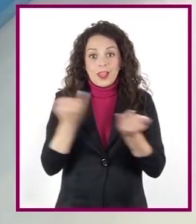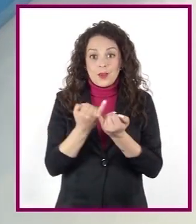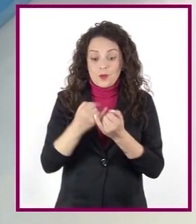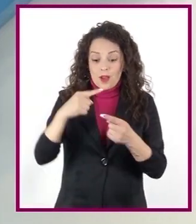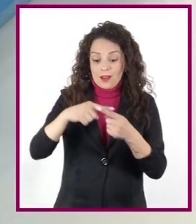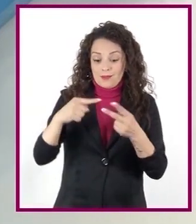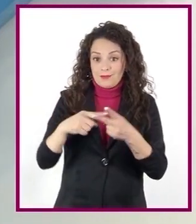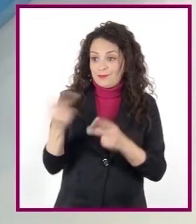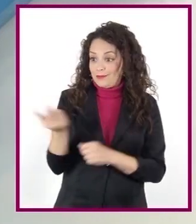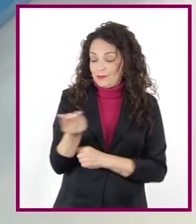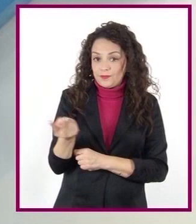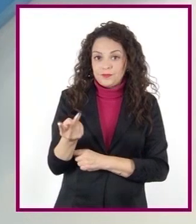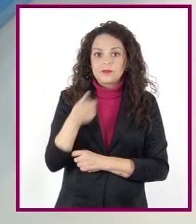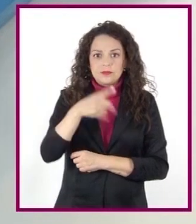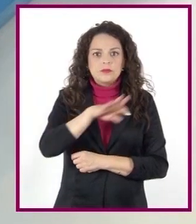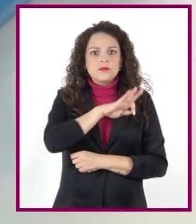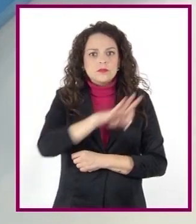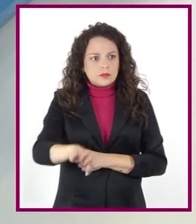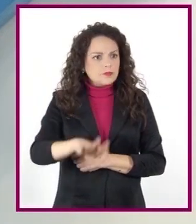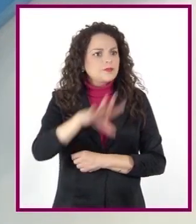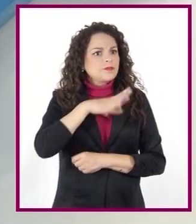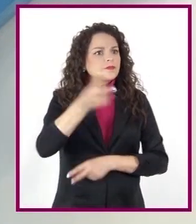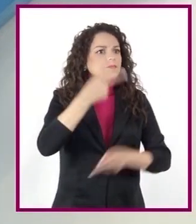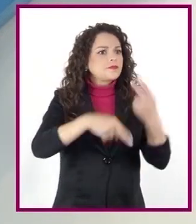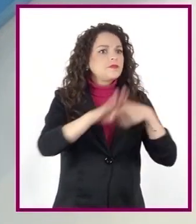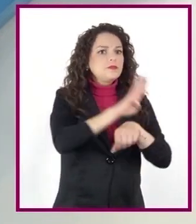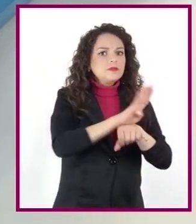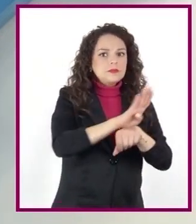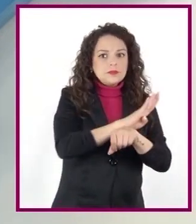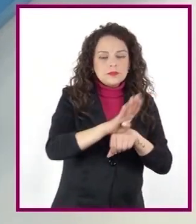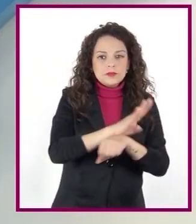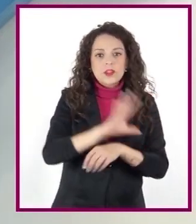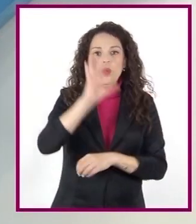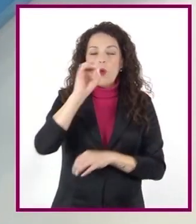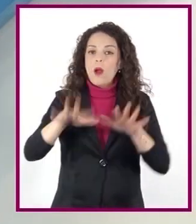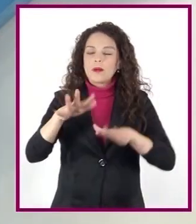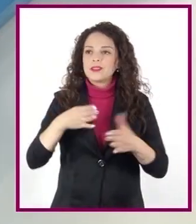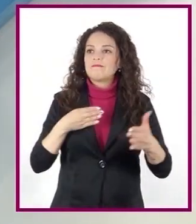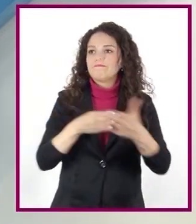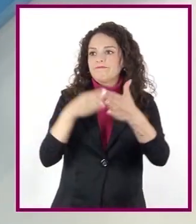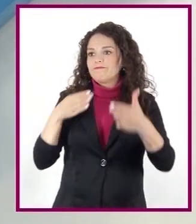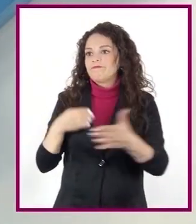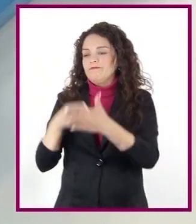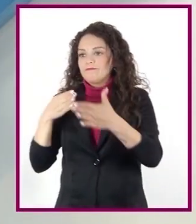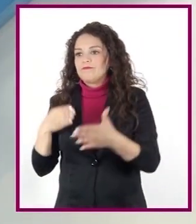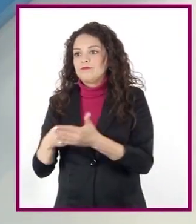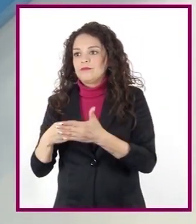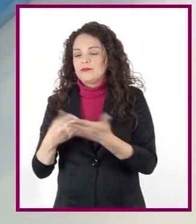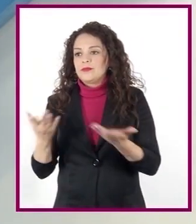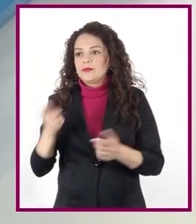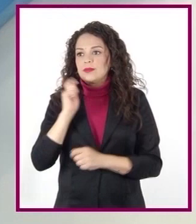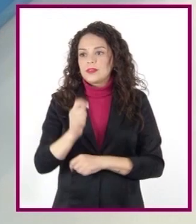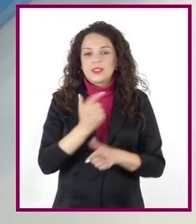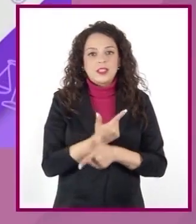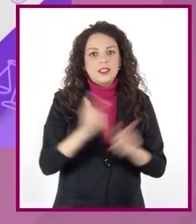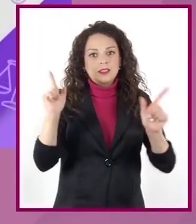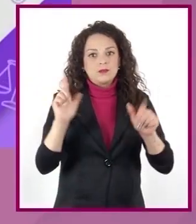pueden favorecerse o verse limitados en el ejercicio de la libertad por las condiciones sociales de su